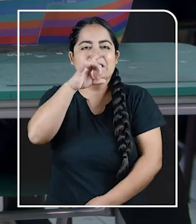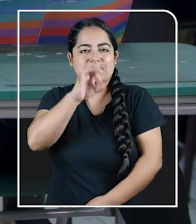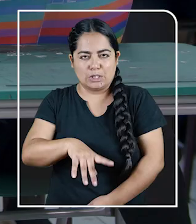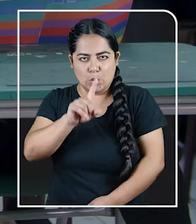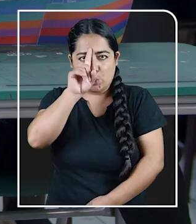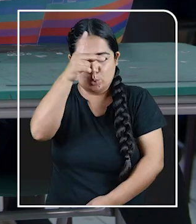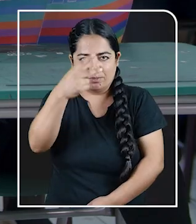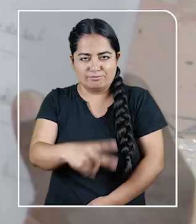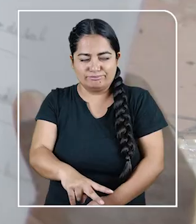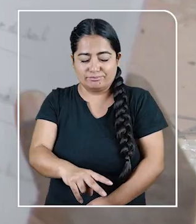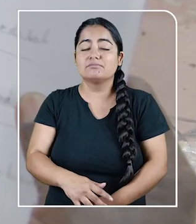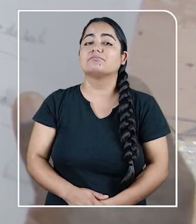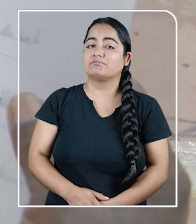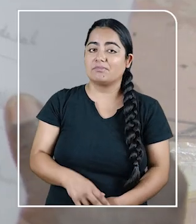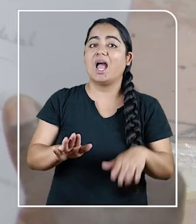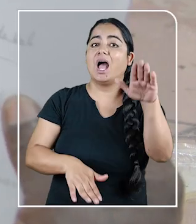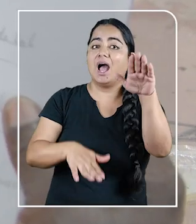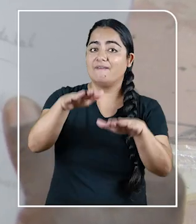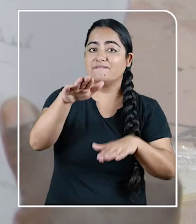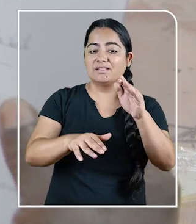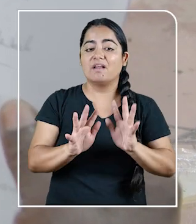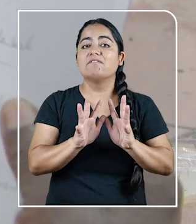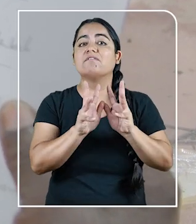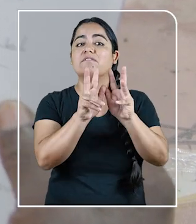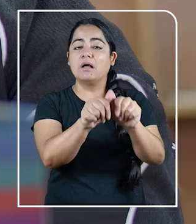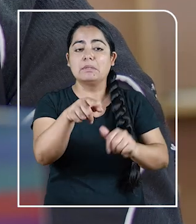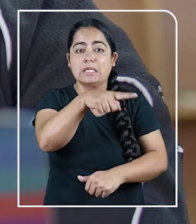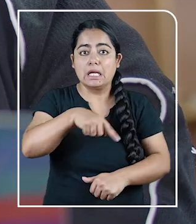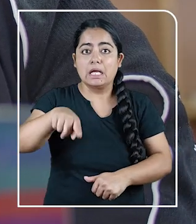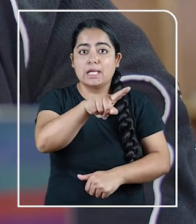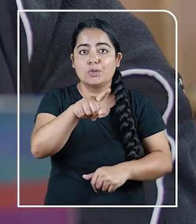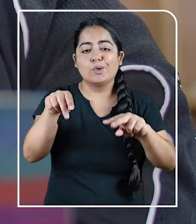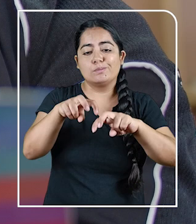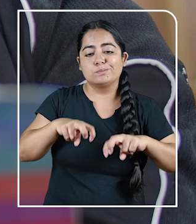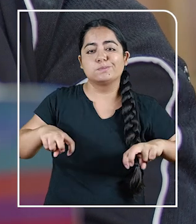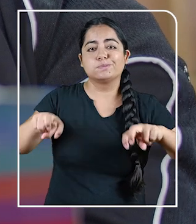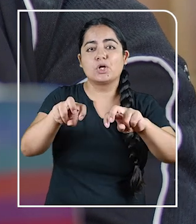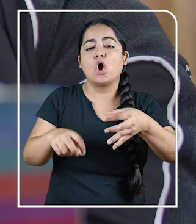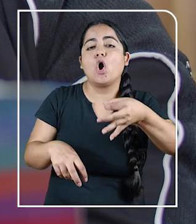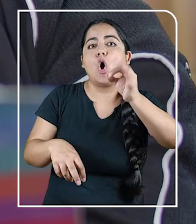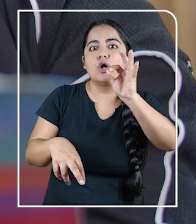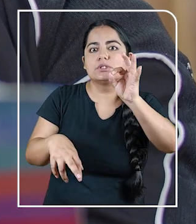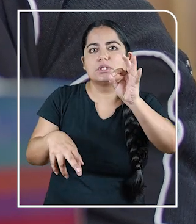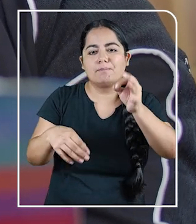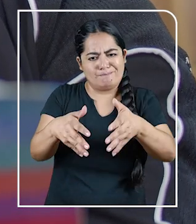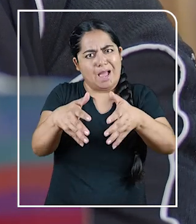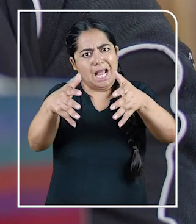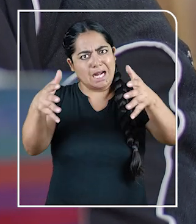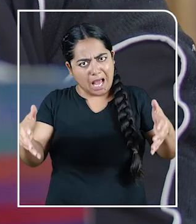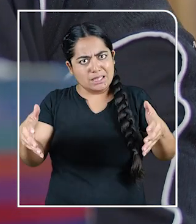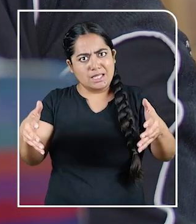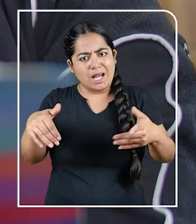chilenos tradicionales. A veces la familia come una once más